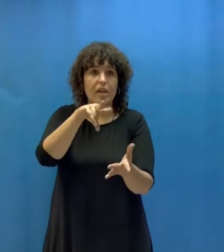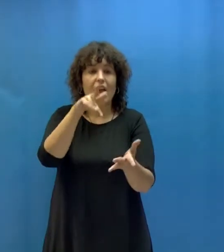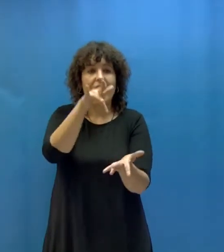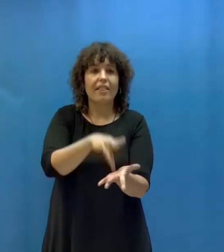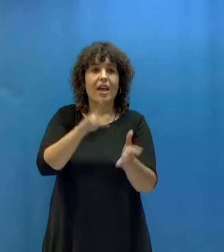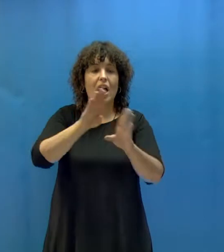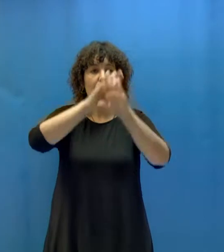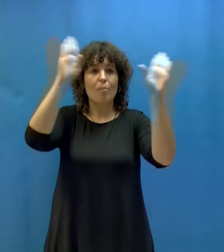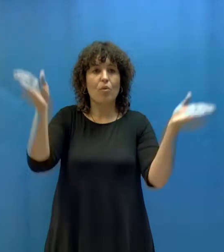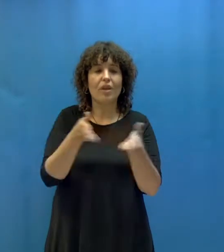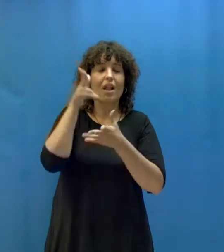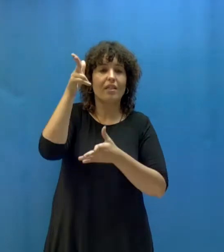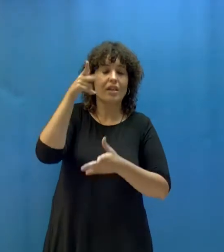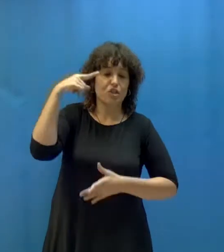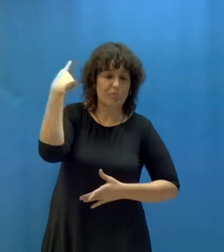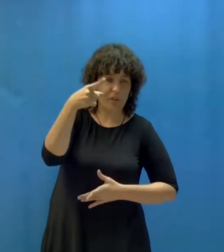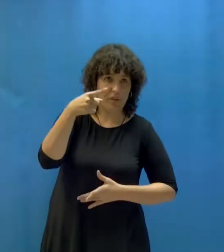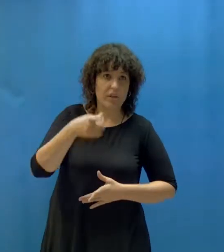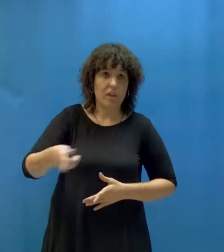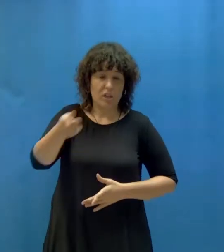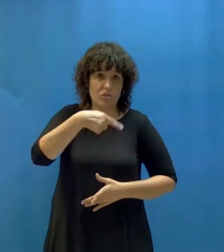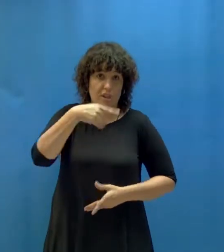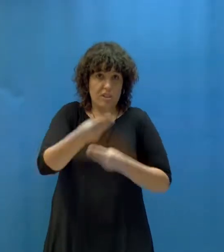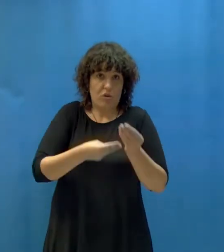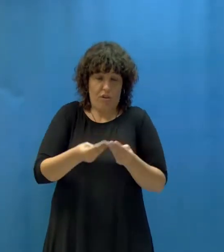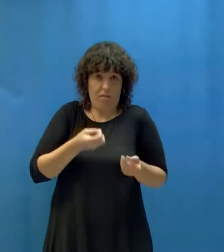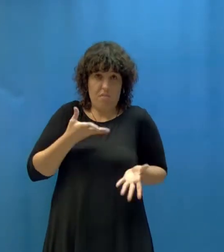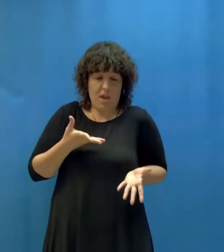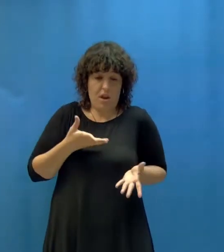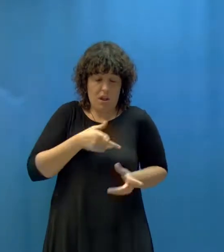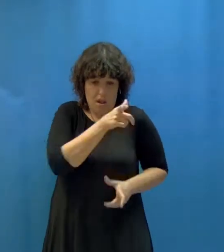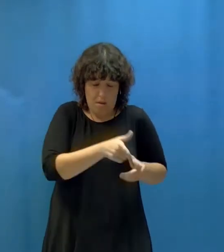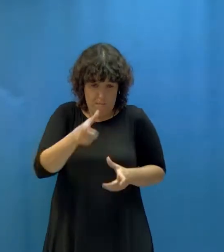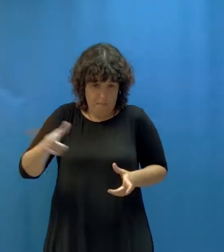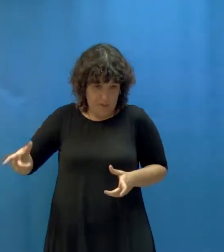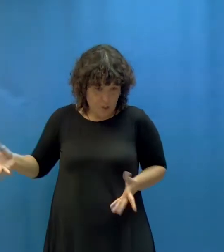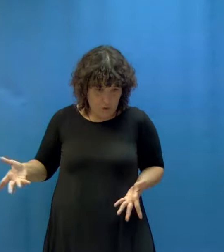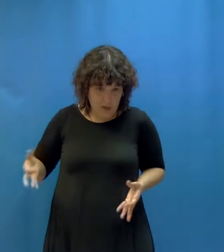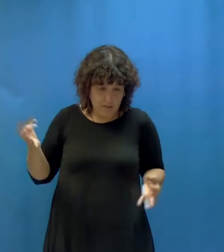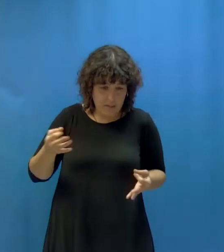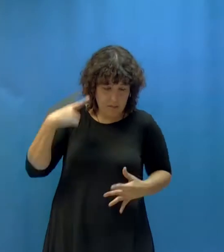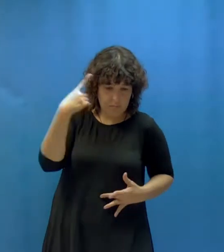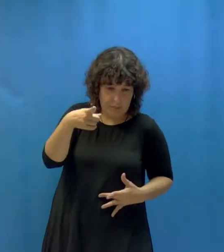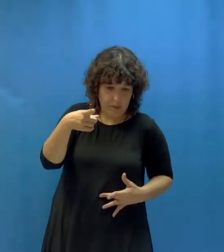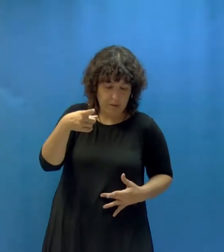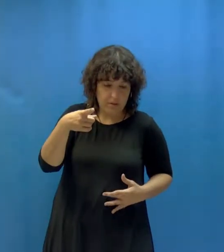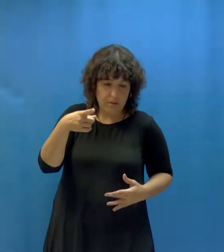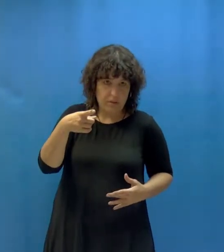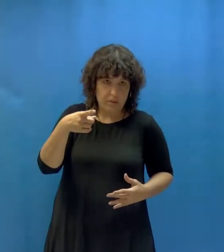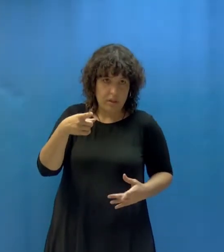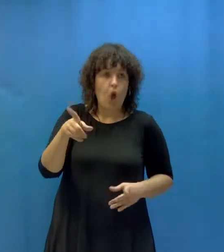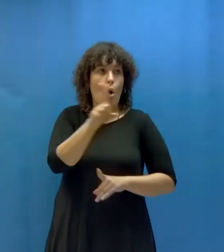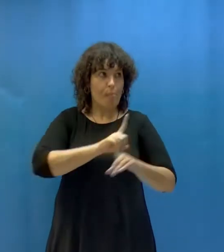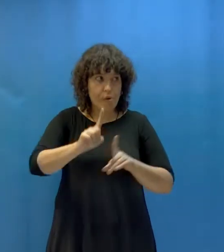Saber y hacen bien ustedes en que los ciudadanos y las ciudadanas sepan los problemas que